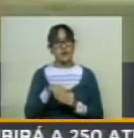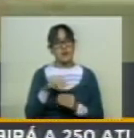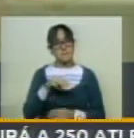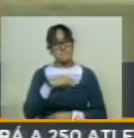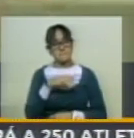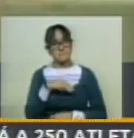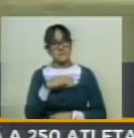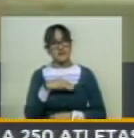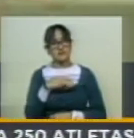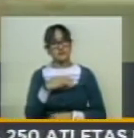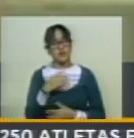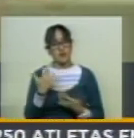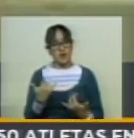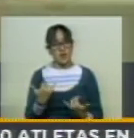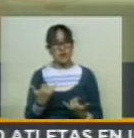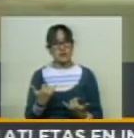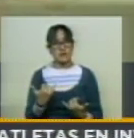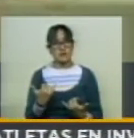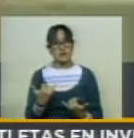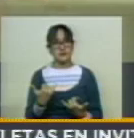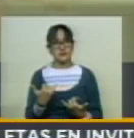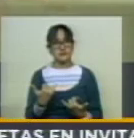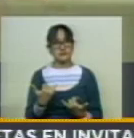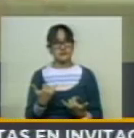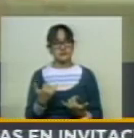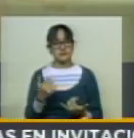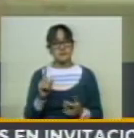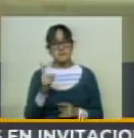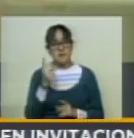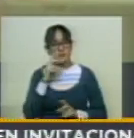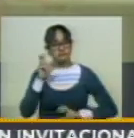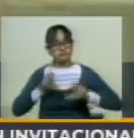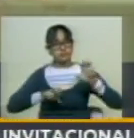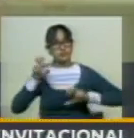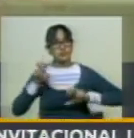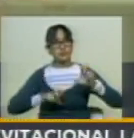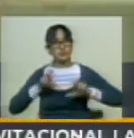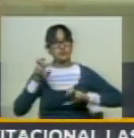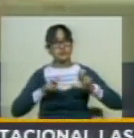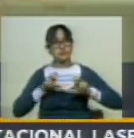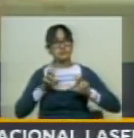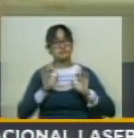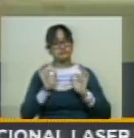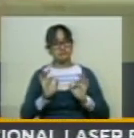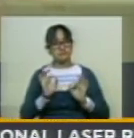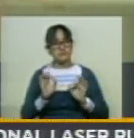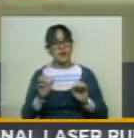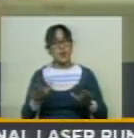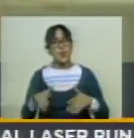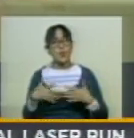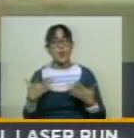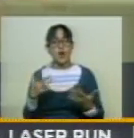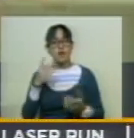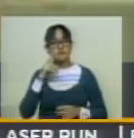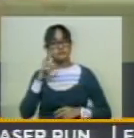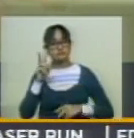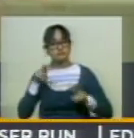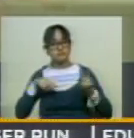que se había dicho que venía primero una misión evaluadora para determinar qué tipo de